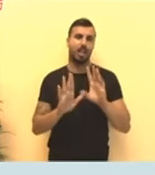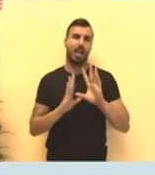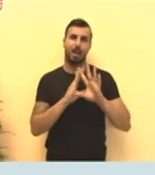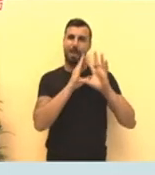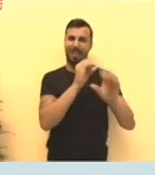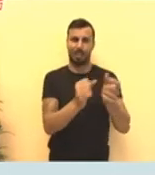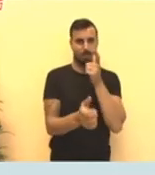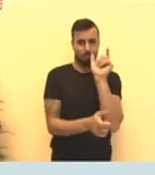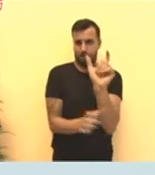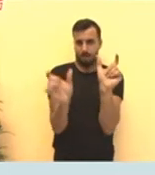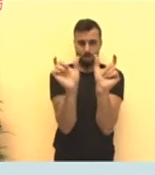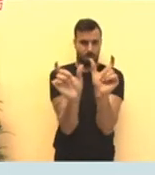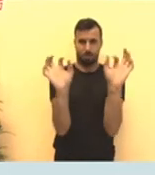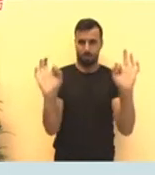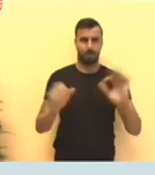Ay,